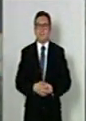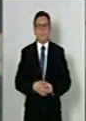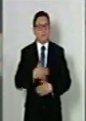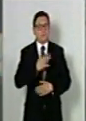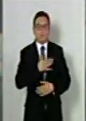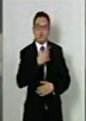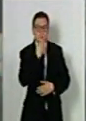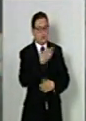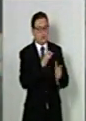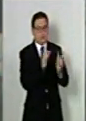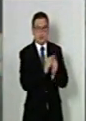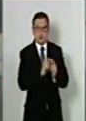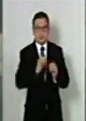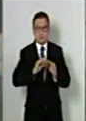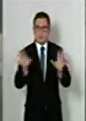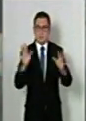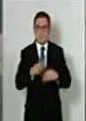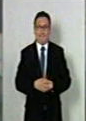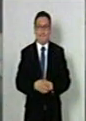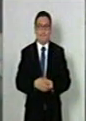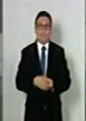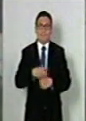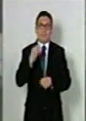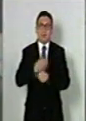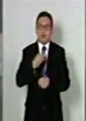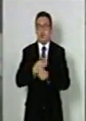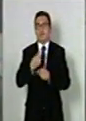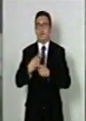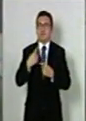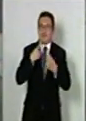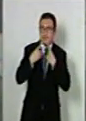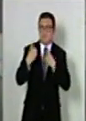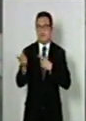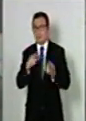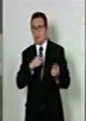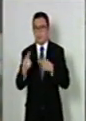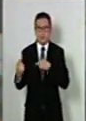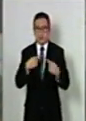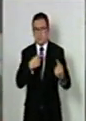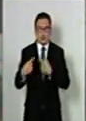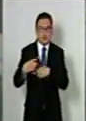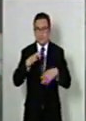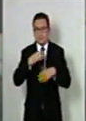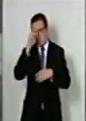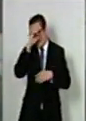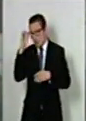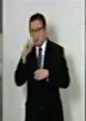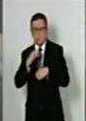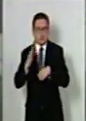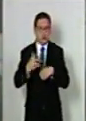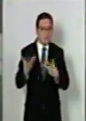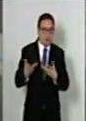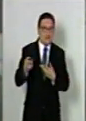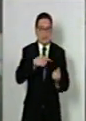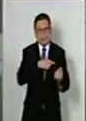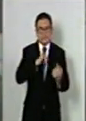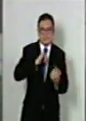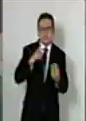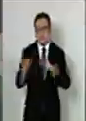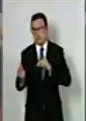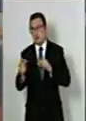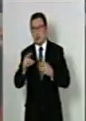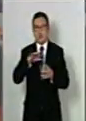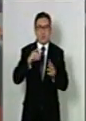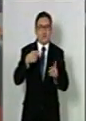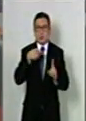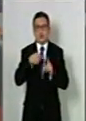Es muy breve, porque en este irregular intercambio de opiniones, pues parece que era alusión, no era alusión, no era alusión